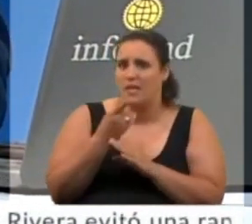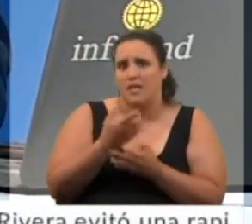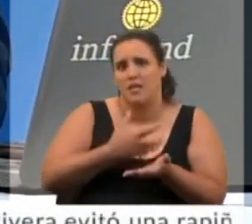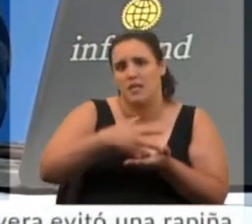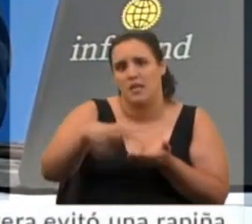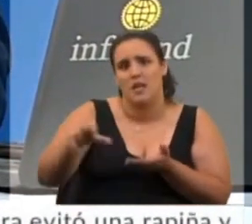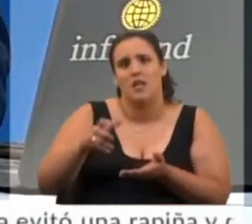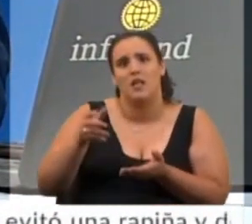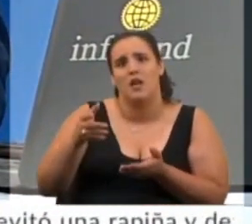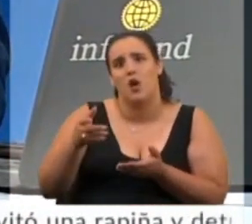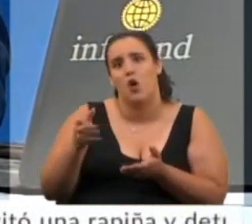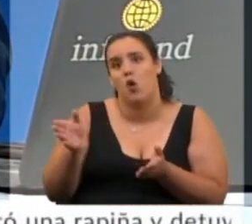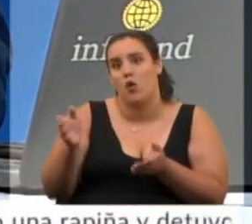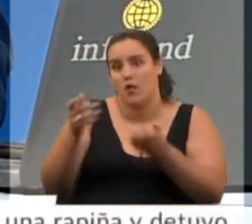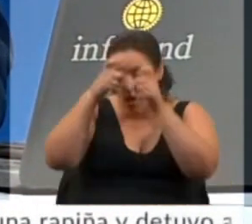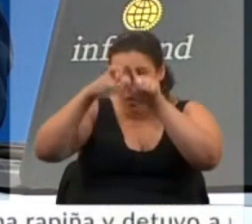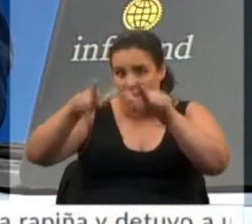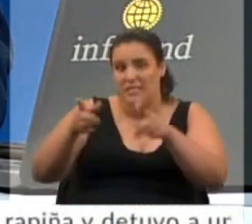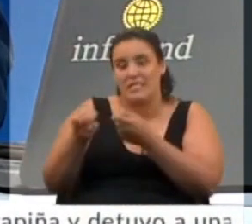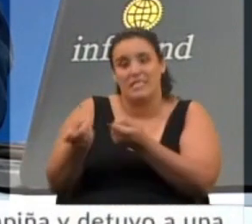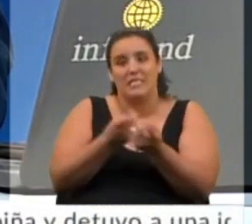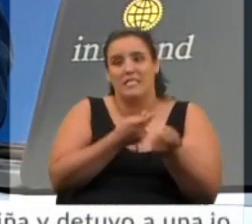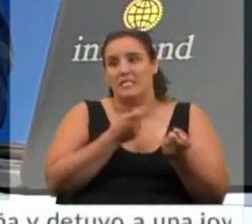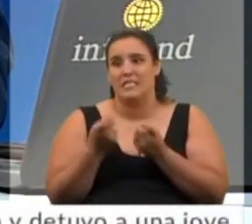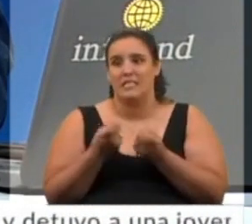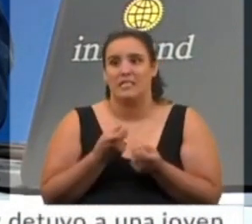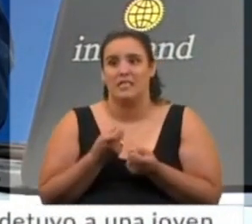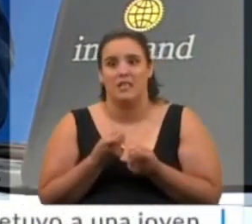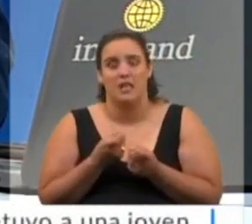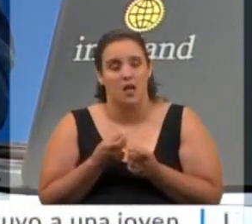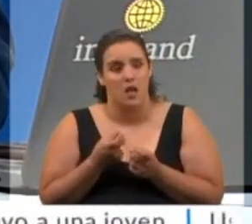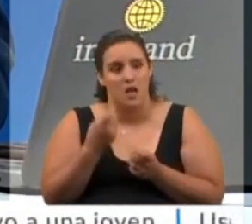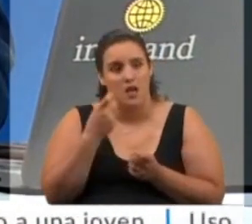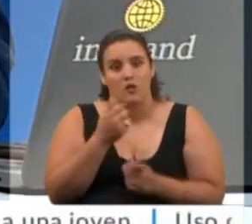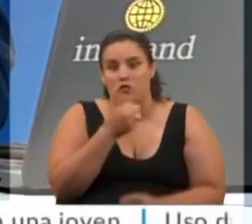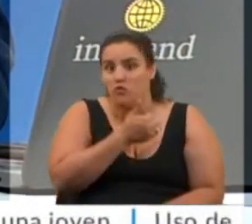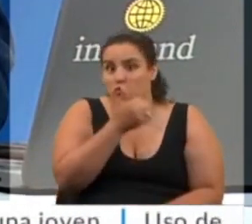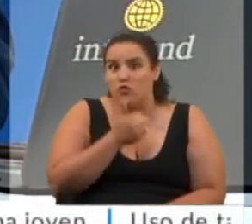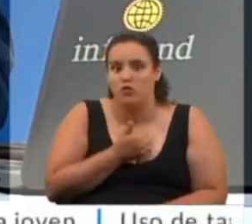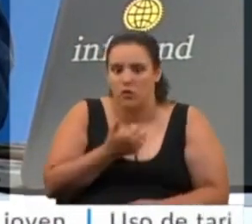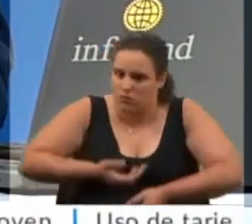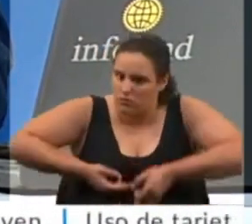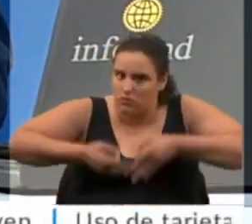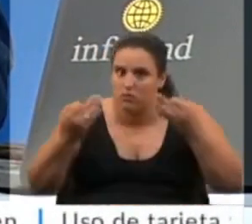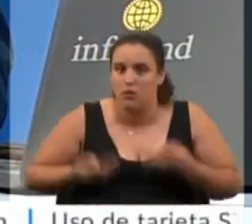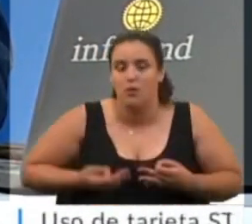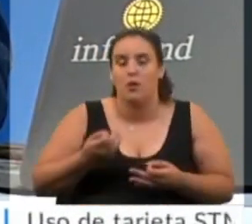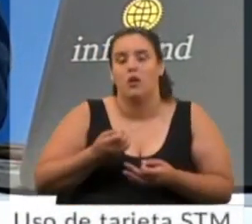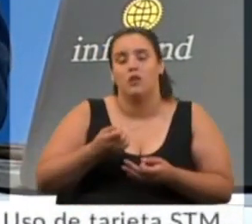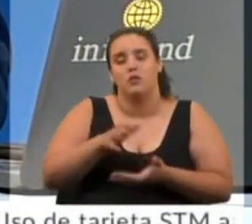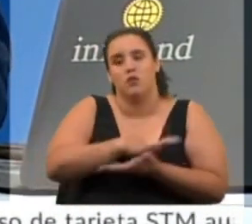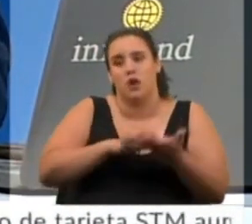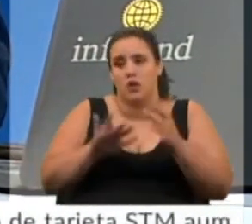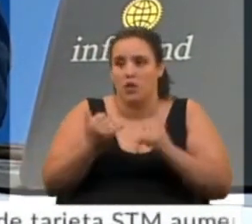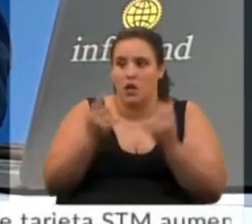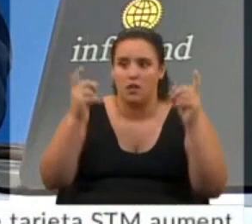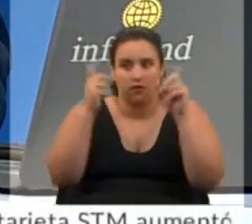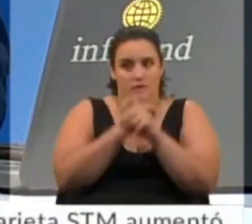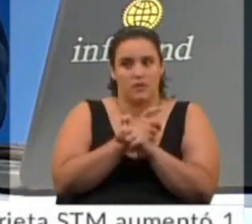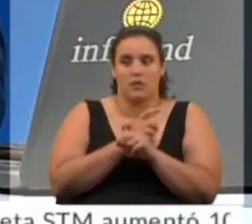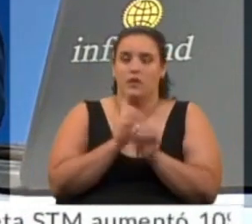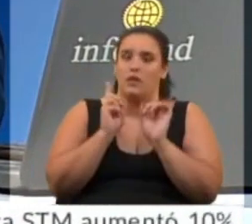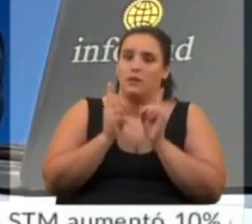sectores rurales que necesitan señales y también soluciones concretas para una situación difícil. Además,